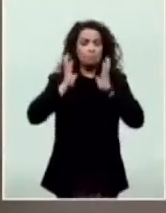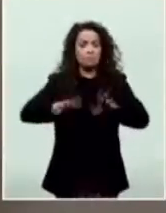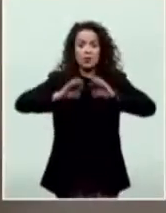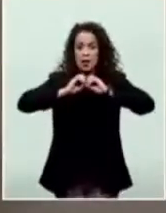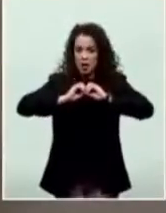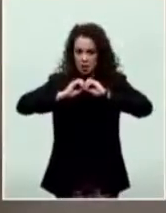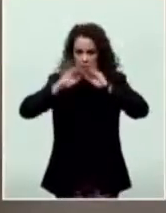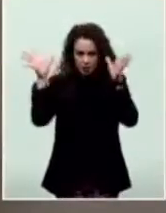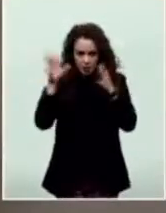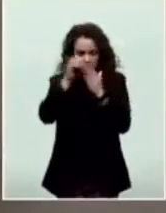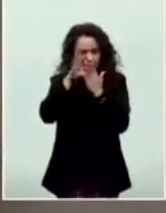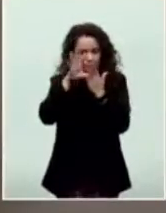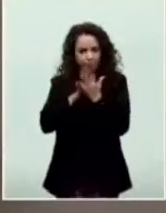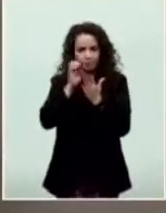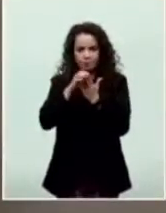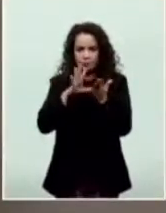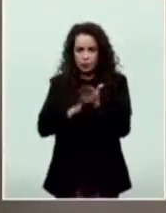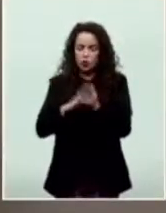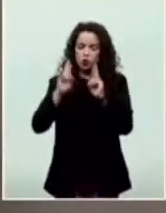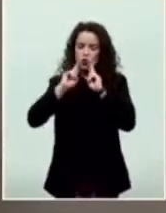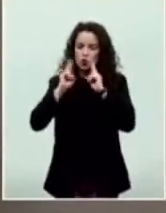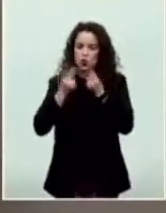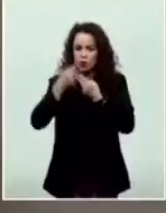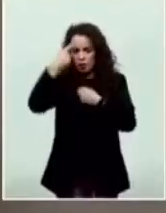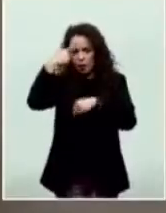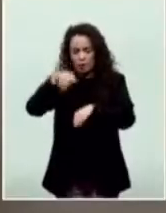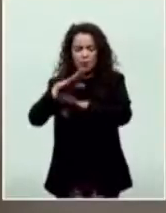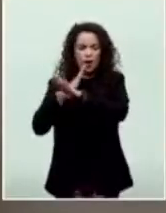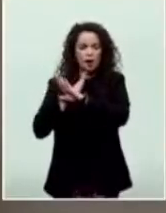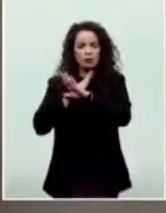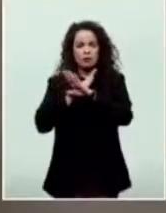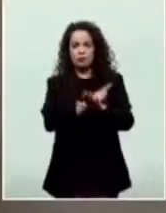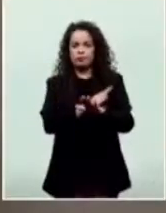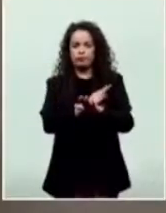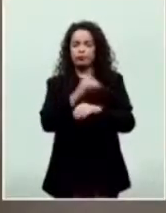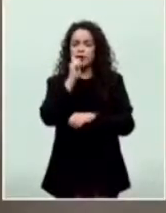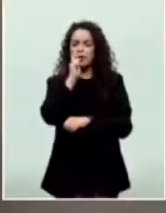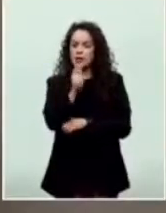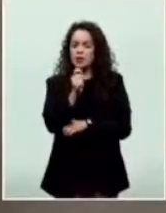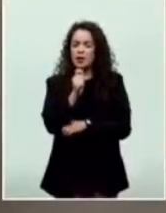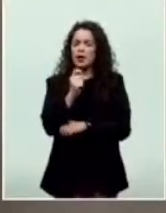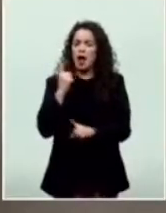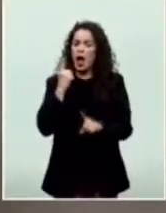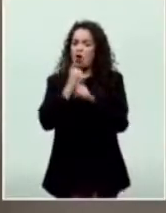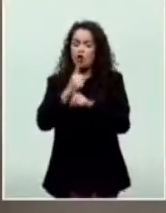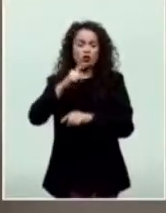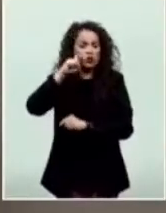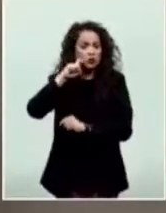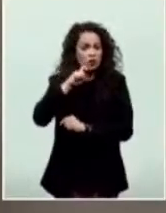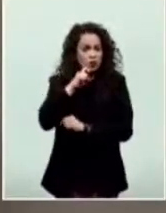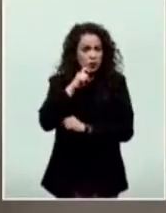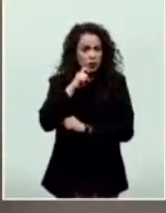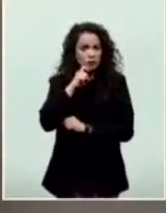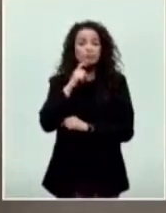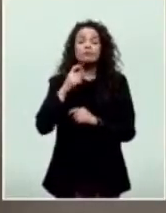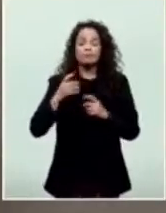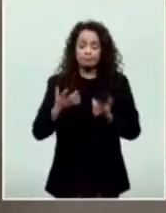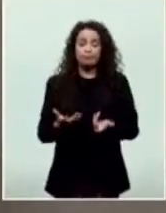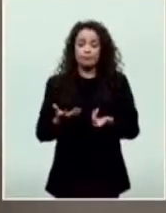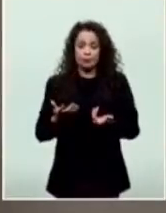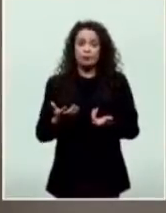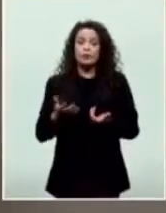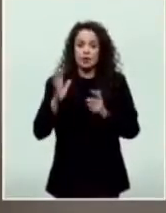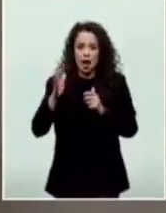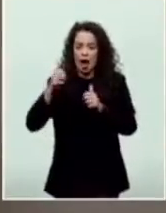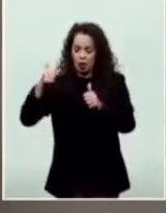unidades de prevención y combate al acoso sexual están dando un gran resultado, están acompañando a las víctimas, estamos